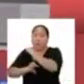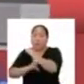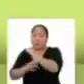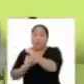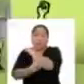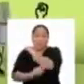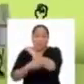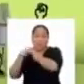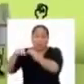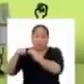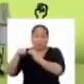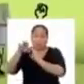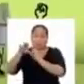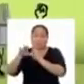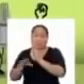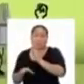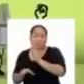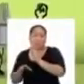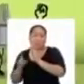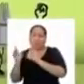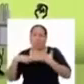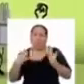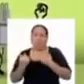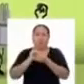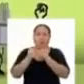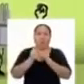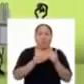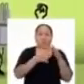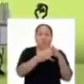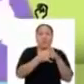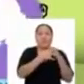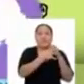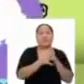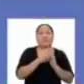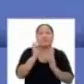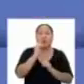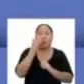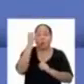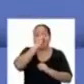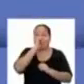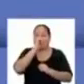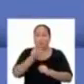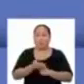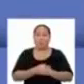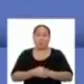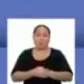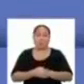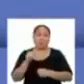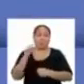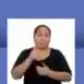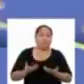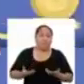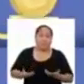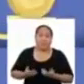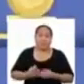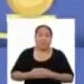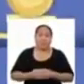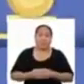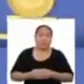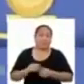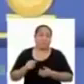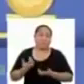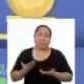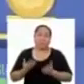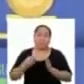tan fuertes para competir con las grandes industrias de países como Estados Unidos o Europa. Como consecuencia, esto